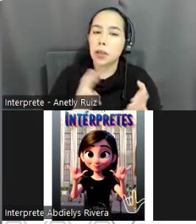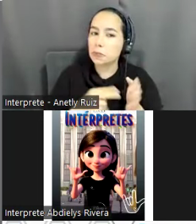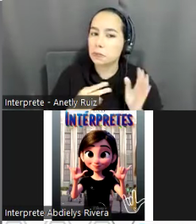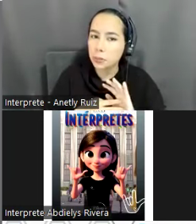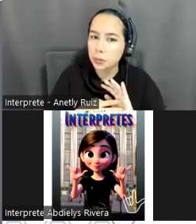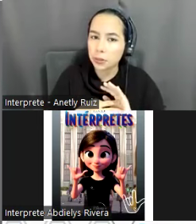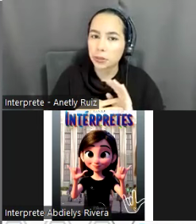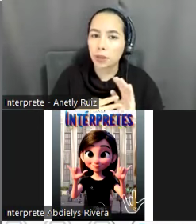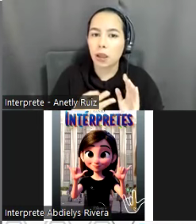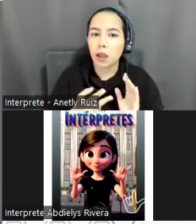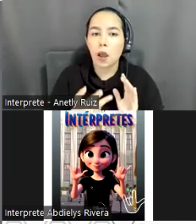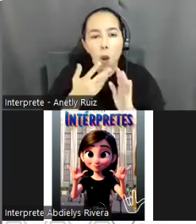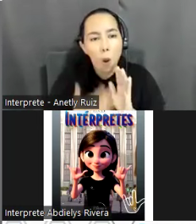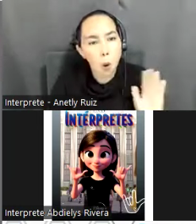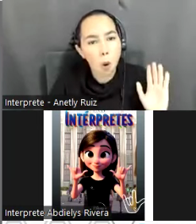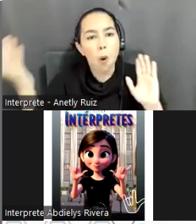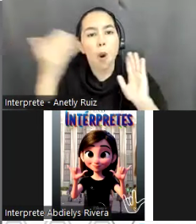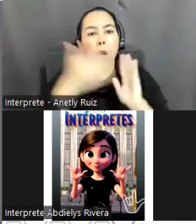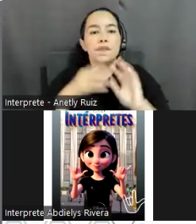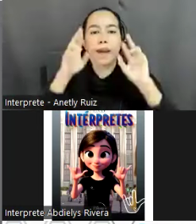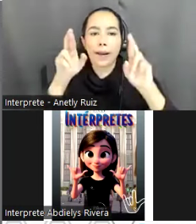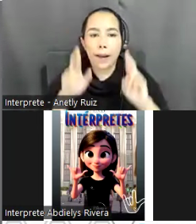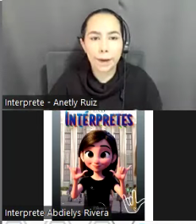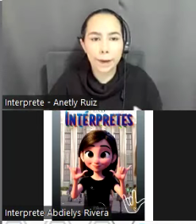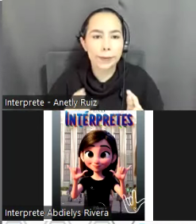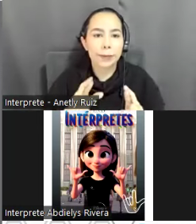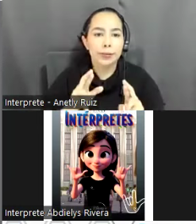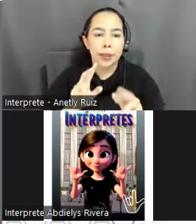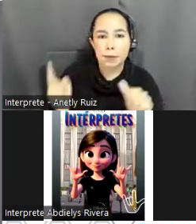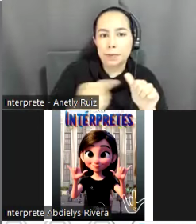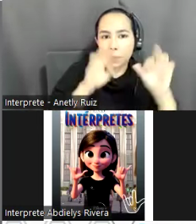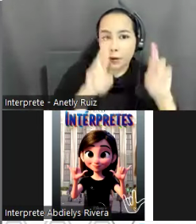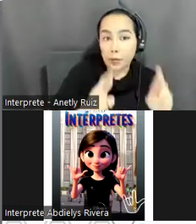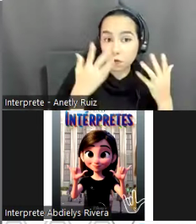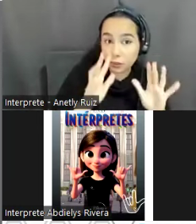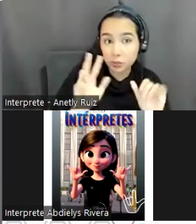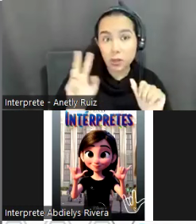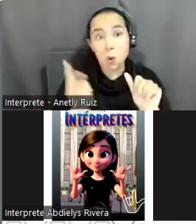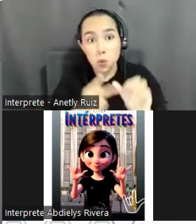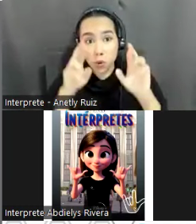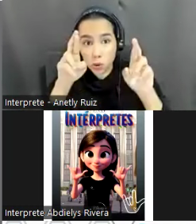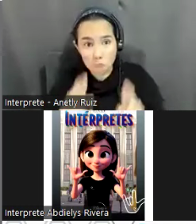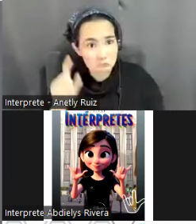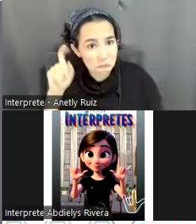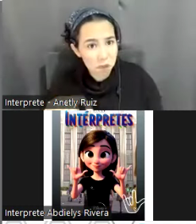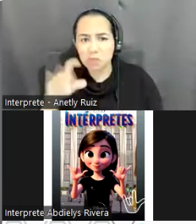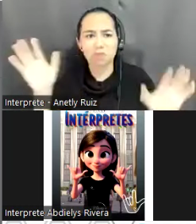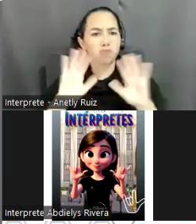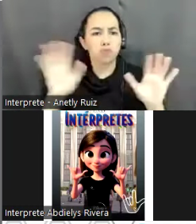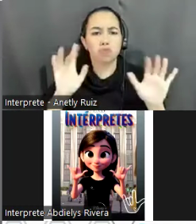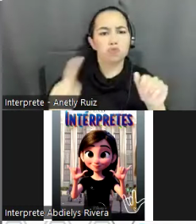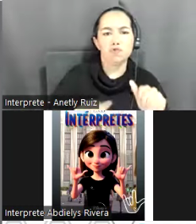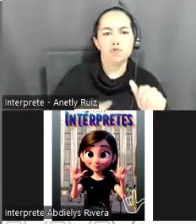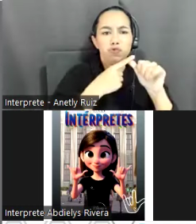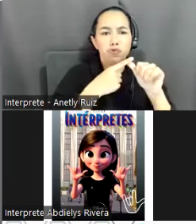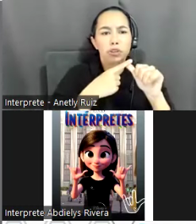¿verdad?, de volver a registrarse para el segundo y el tercer bloque. Así que automáticamente les va a estar llegando el invite para